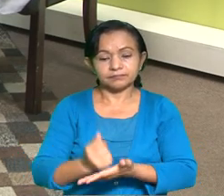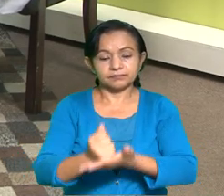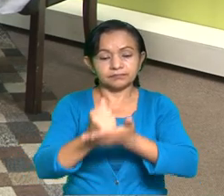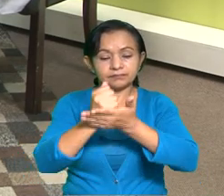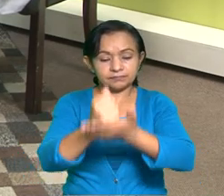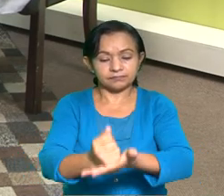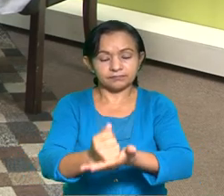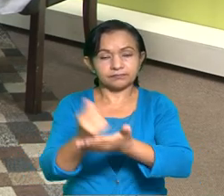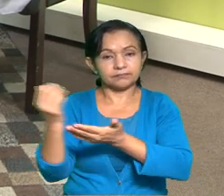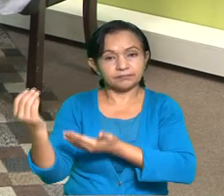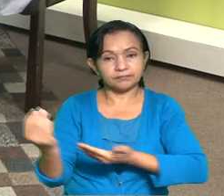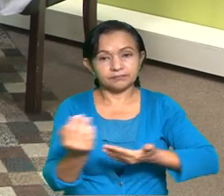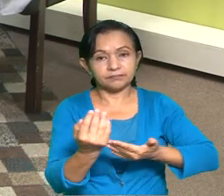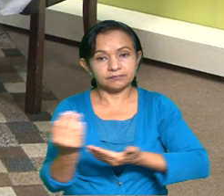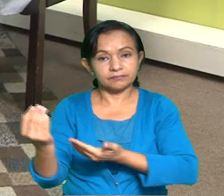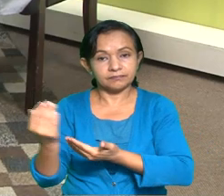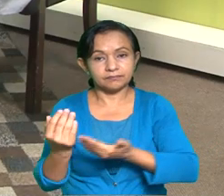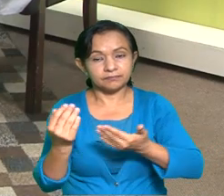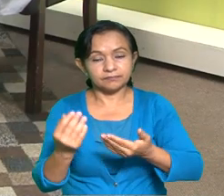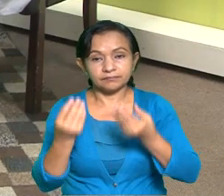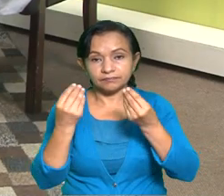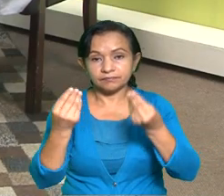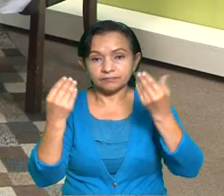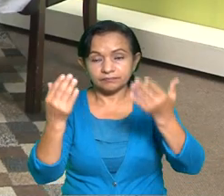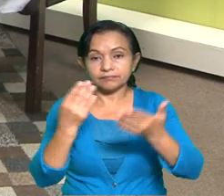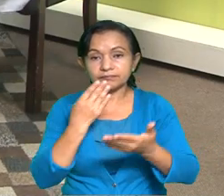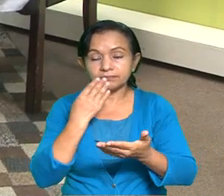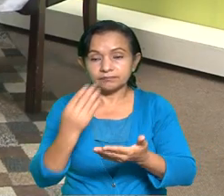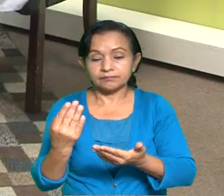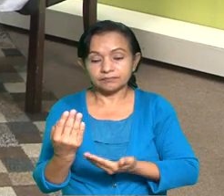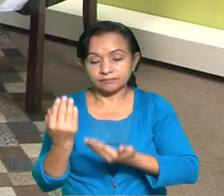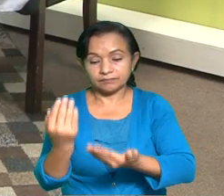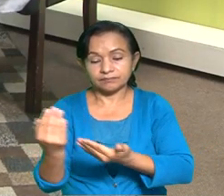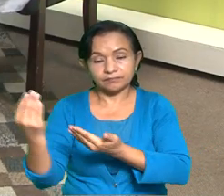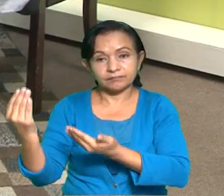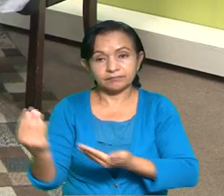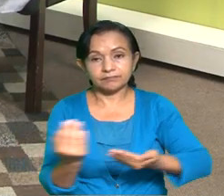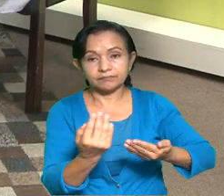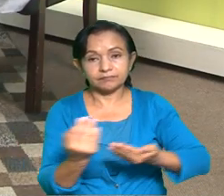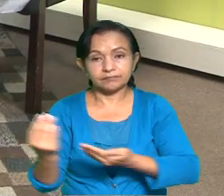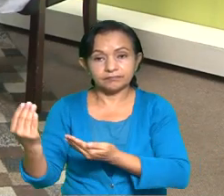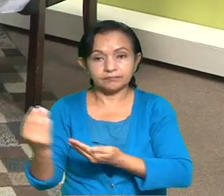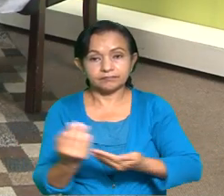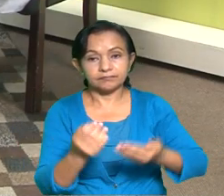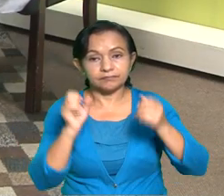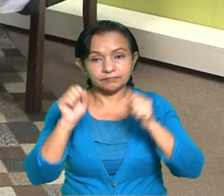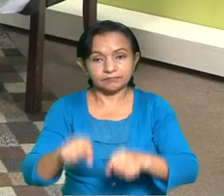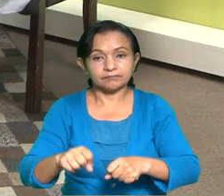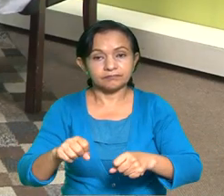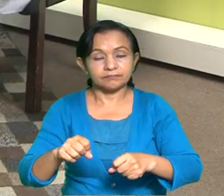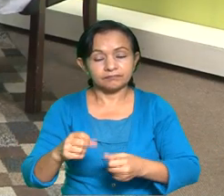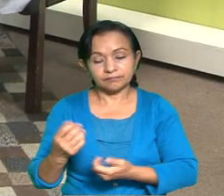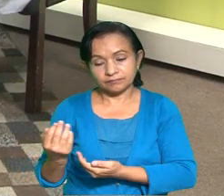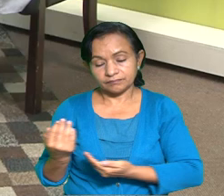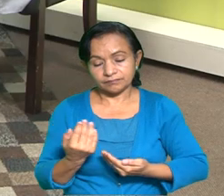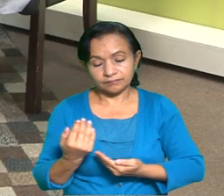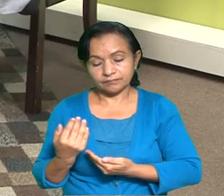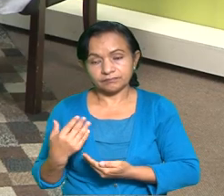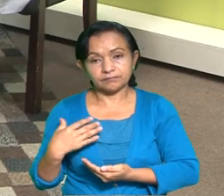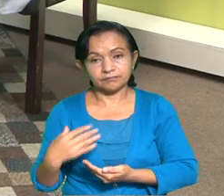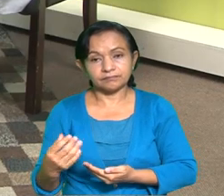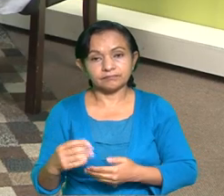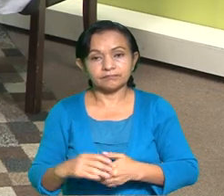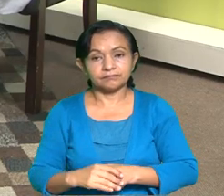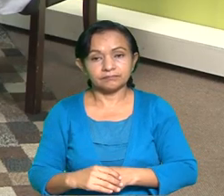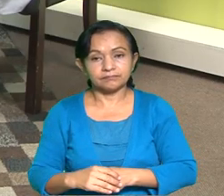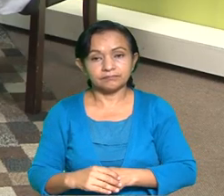más. Los beneficios son innumerables, ya los mencionamos. Y pues claro que sí se puede dar pecho materno y